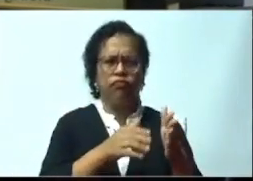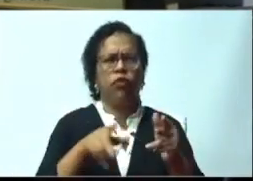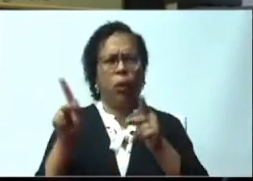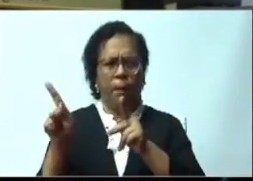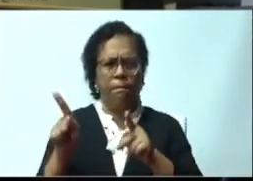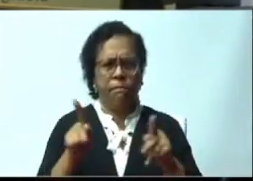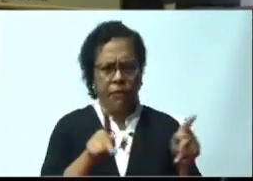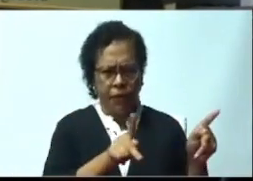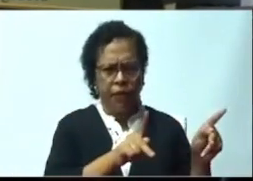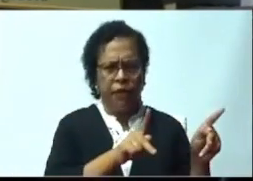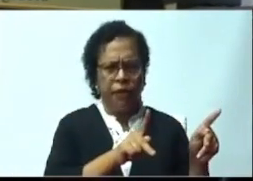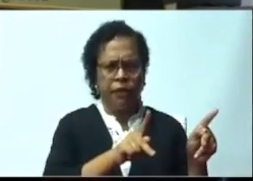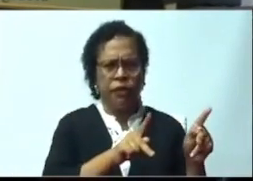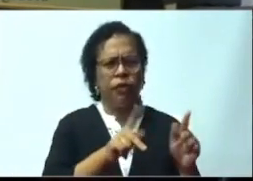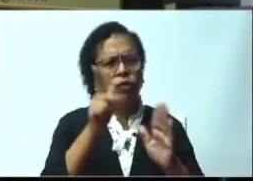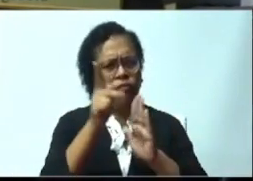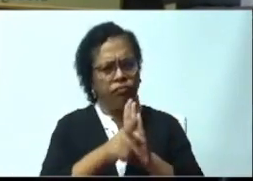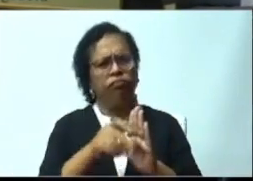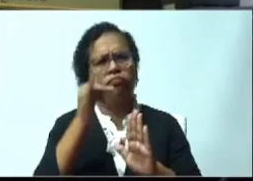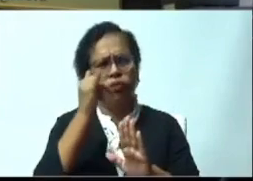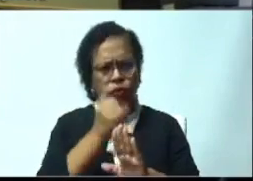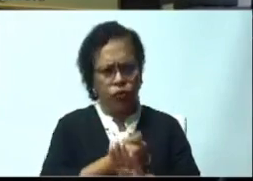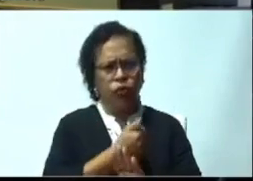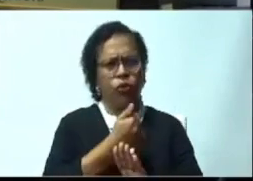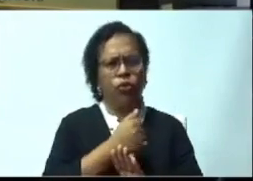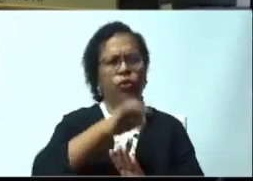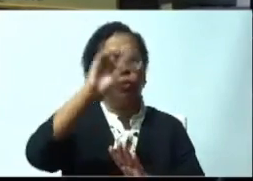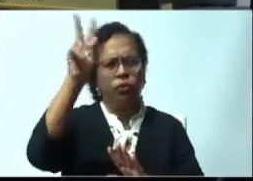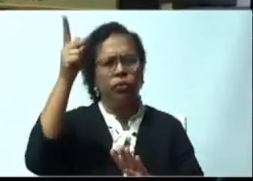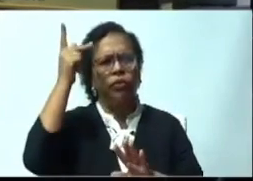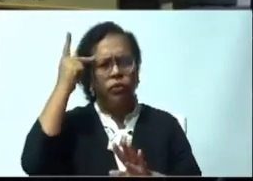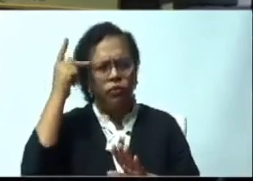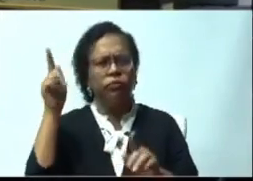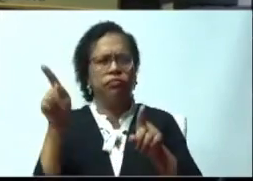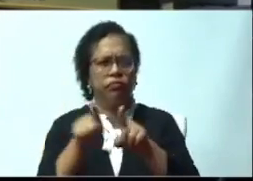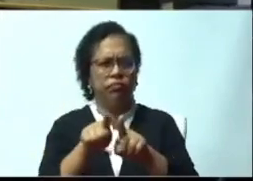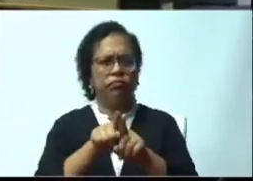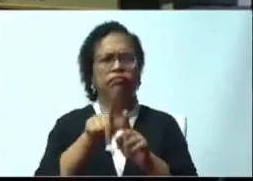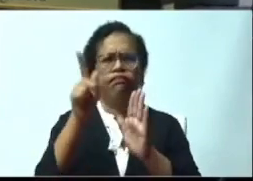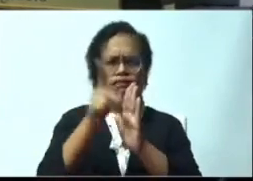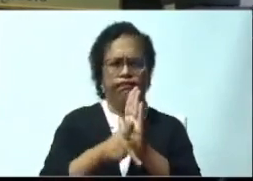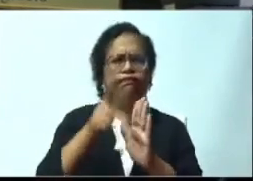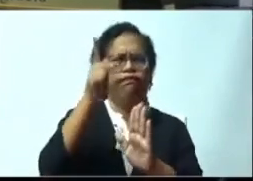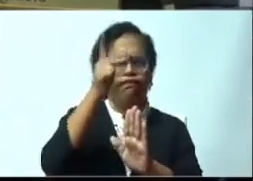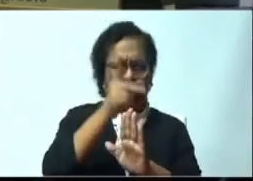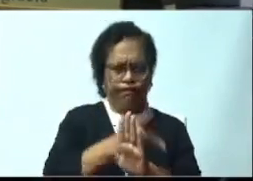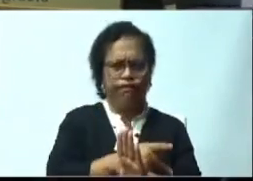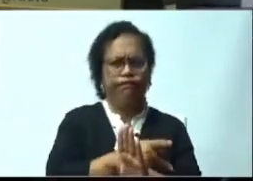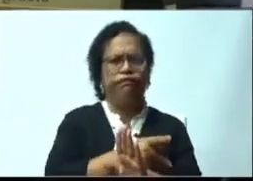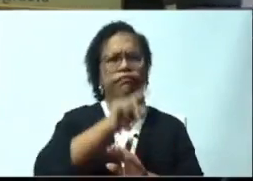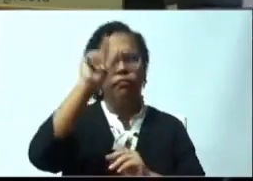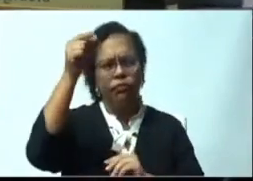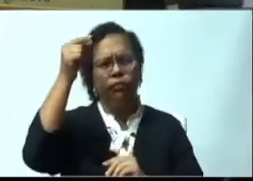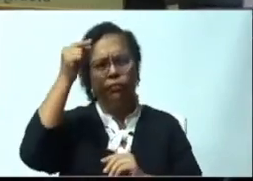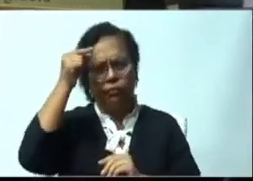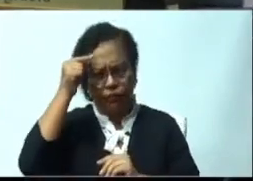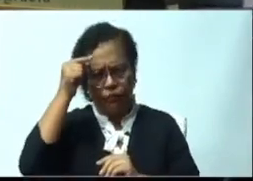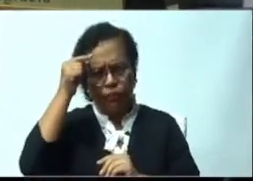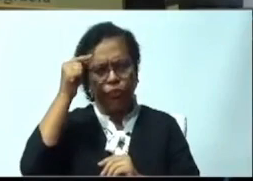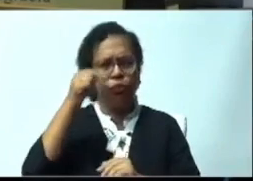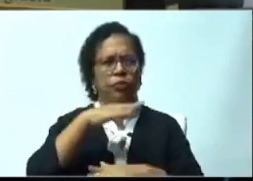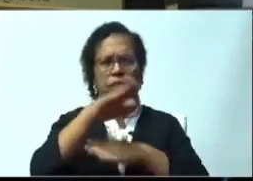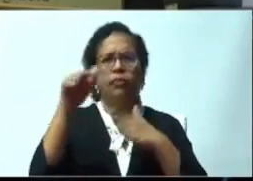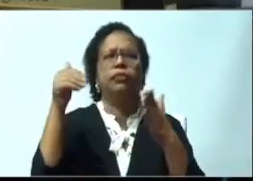proyectos, políticas y programas del Poder Ejecutivo para todos los entes y para todo el Estado dominicano.